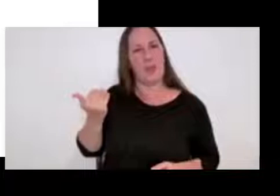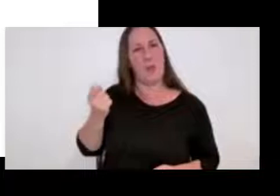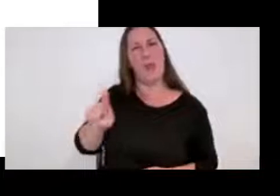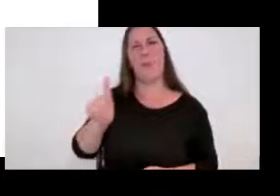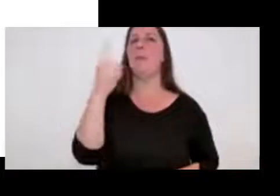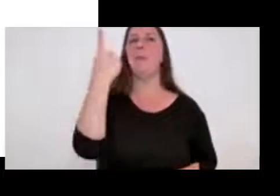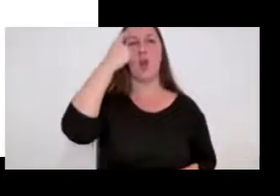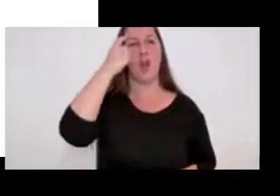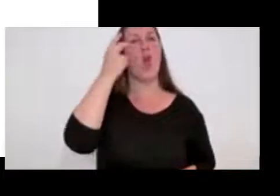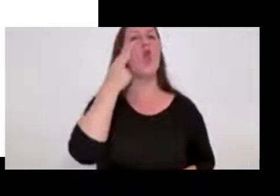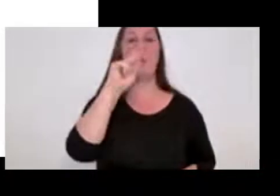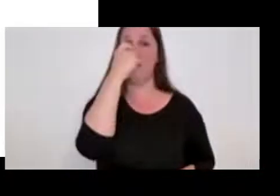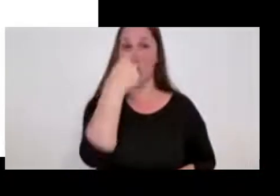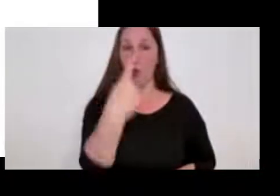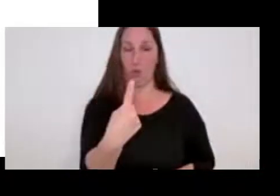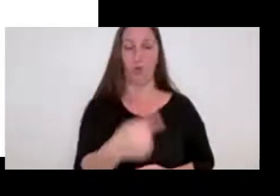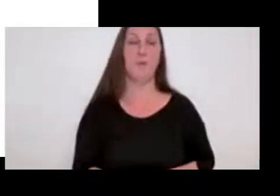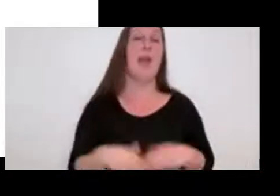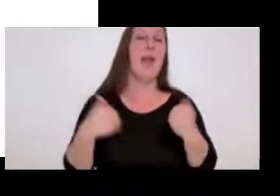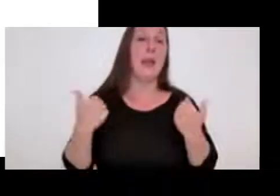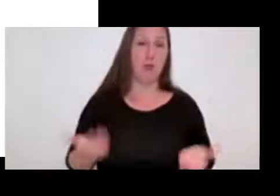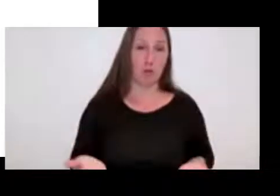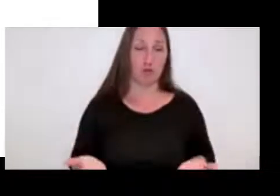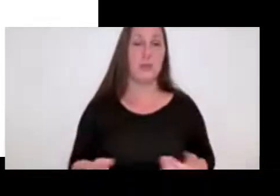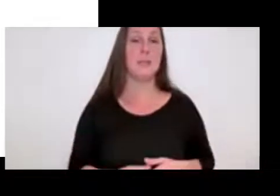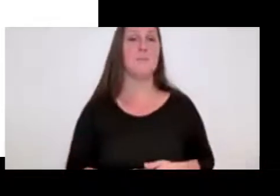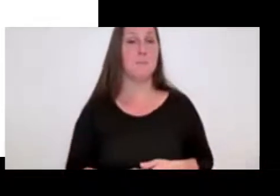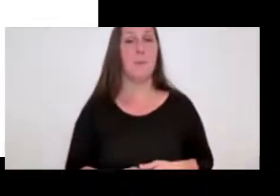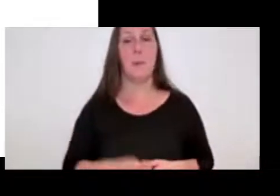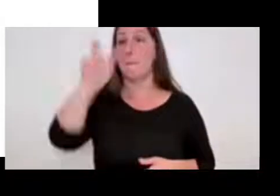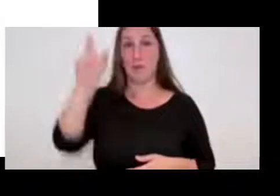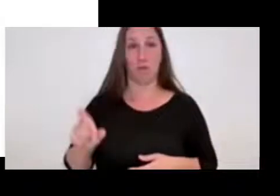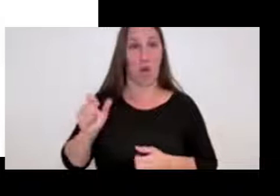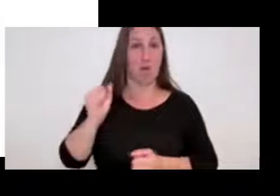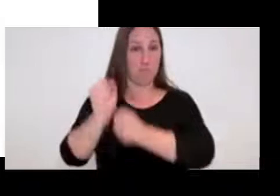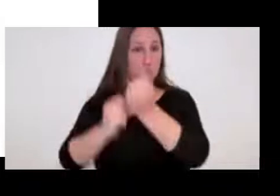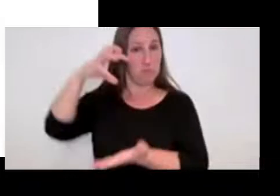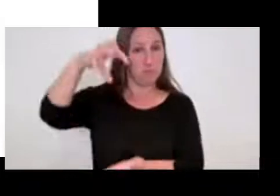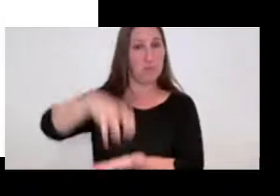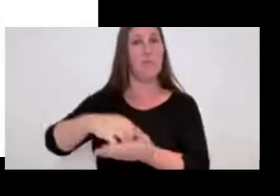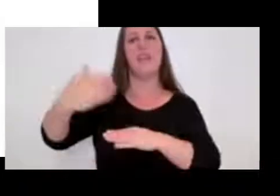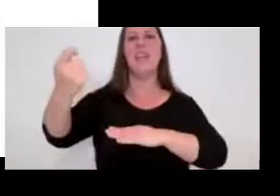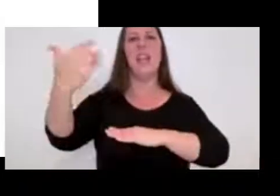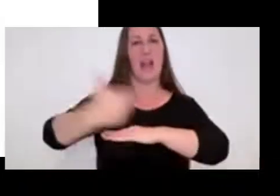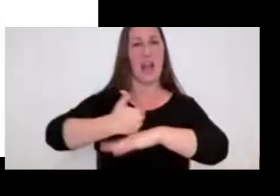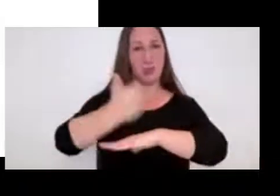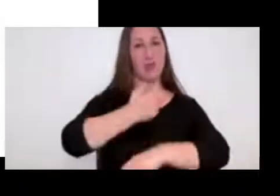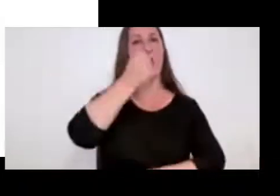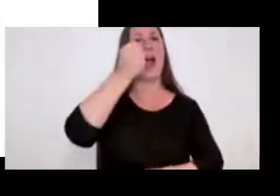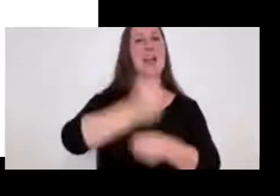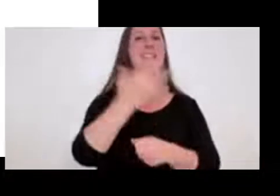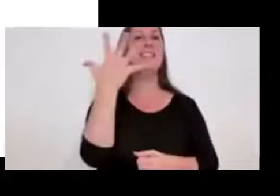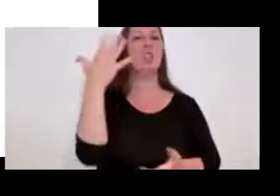año 2021. Con lo cual, un sujeto empresa que tenga ingresos hasta 5 millones